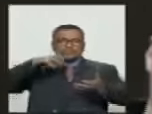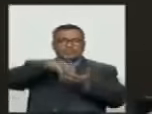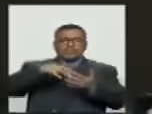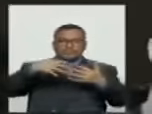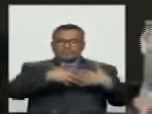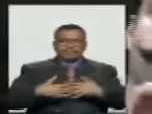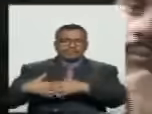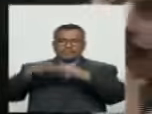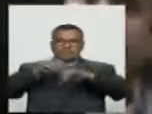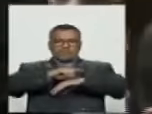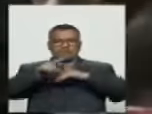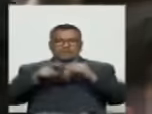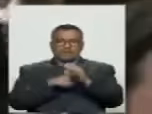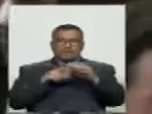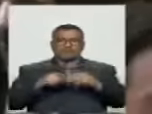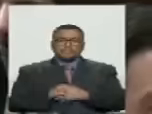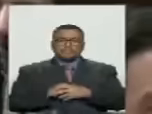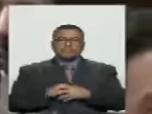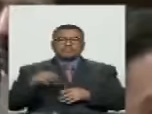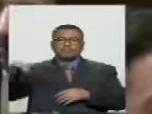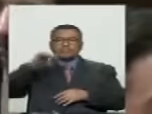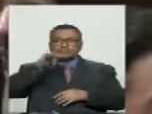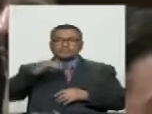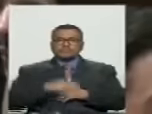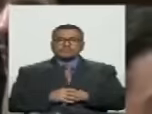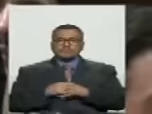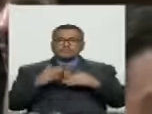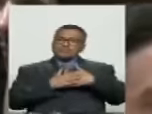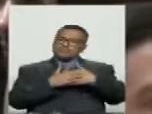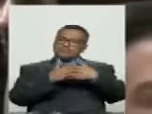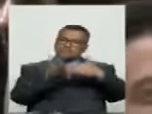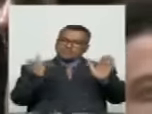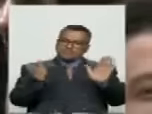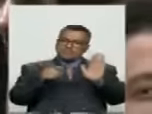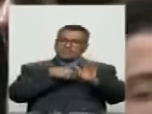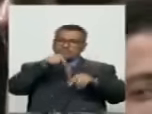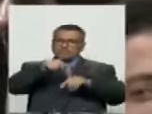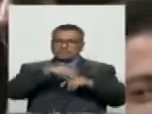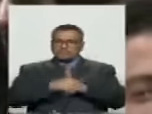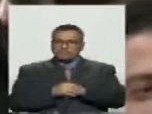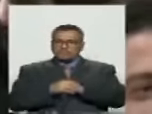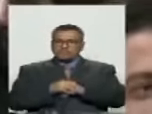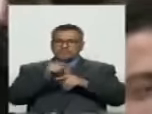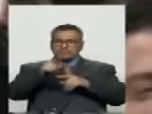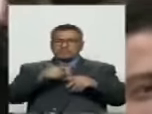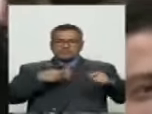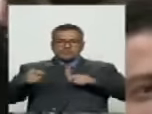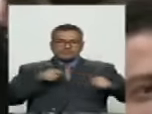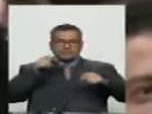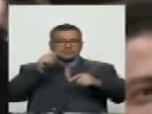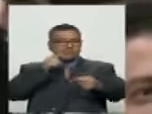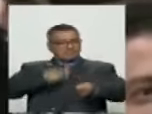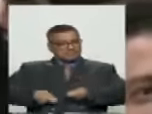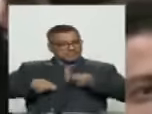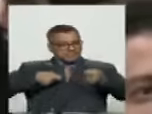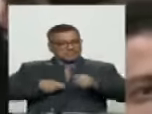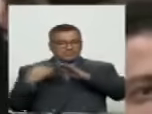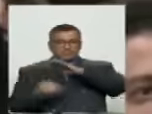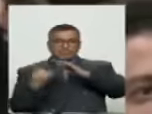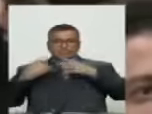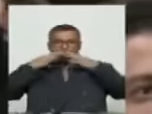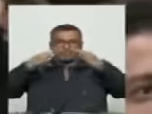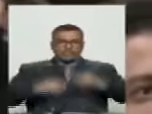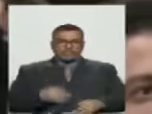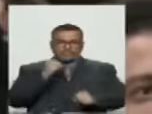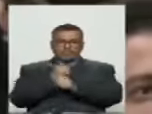norte global. Anuncian abiertamente su rol activo en los ciberataques a instituciones que garantizan